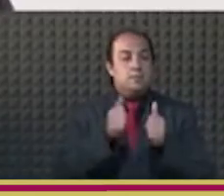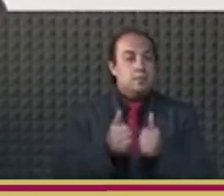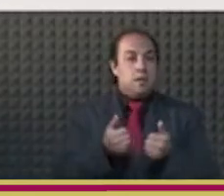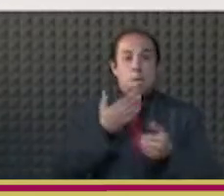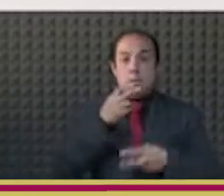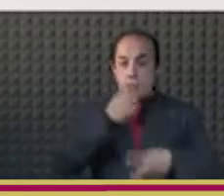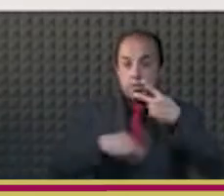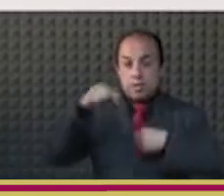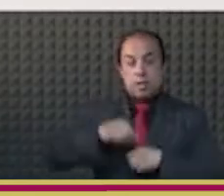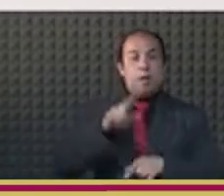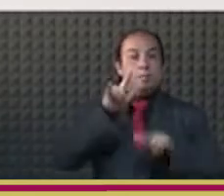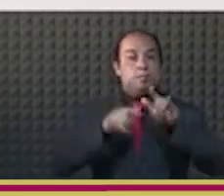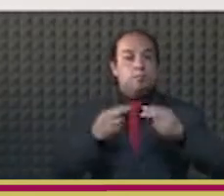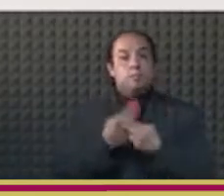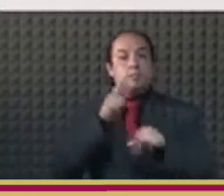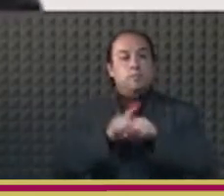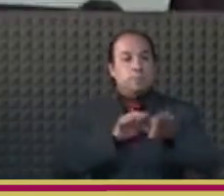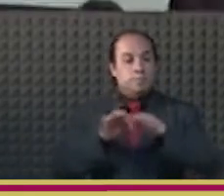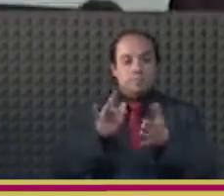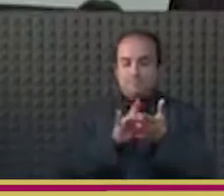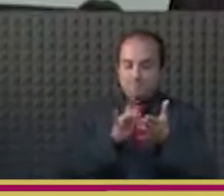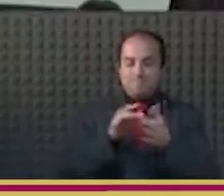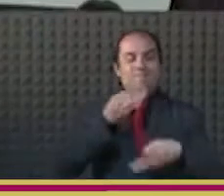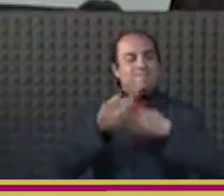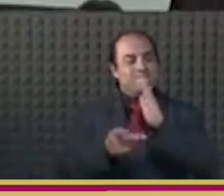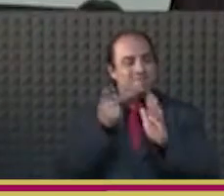más que bienvenidos en esta Feria Nacional de Empleo. Nuevamente, gracias.